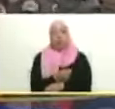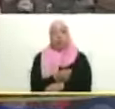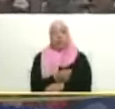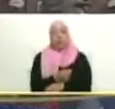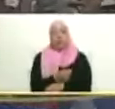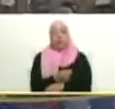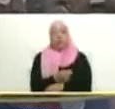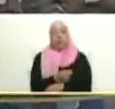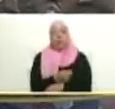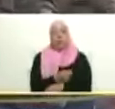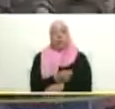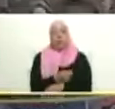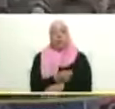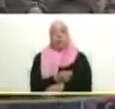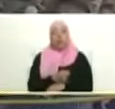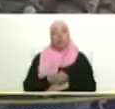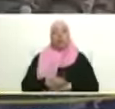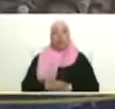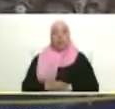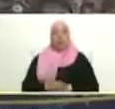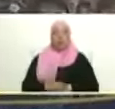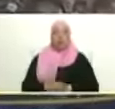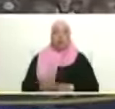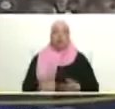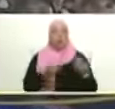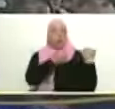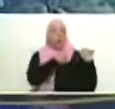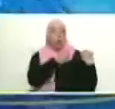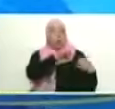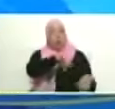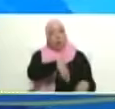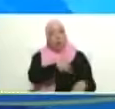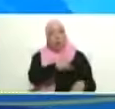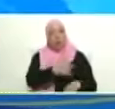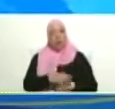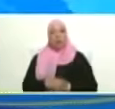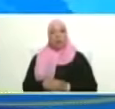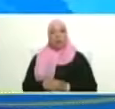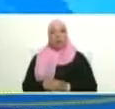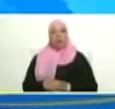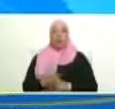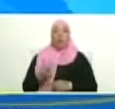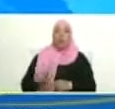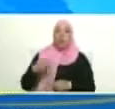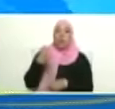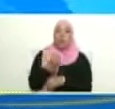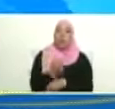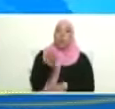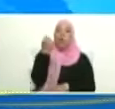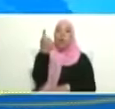mayor general Zabarce, rector de la universidad. Se están graduando